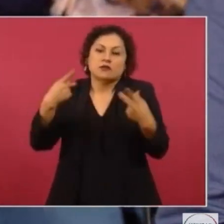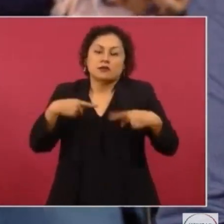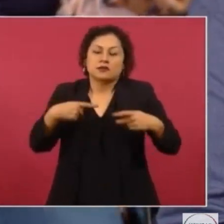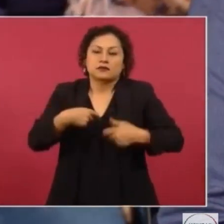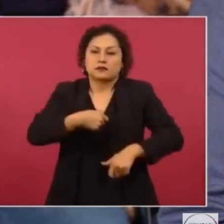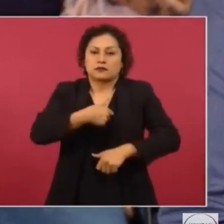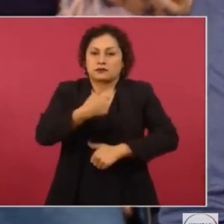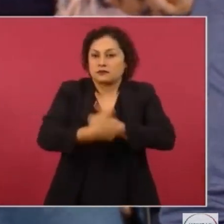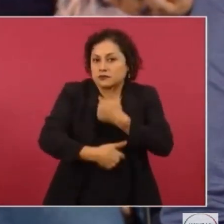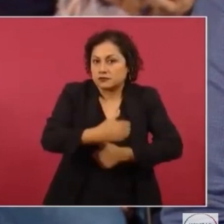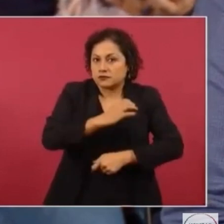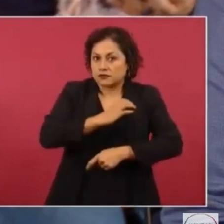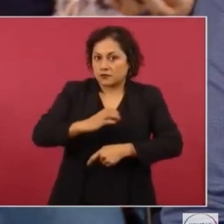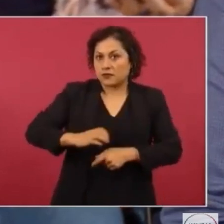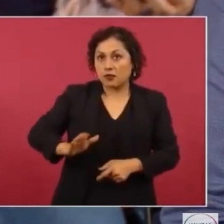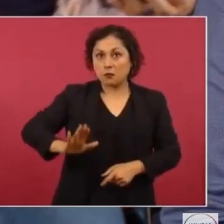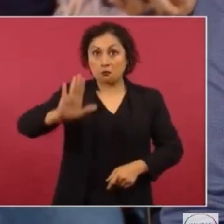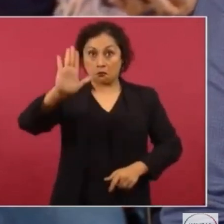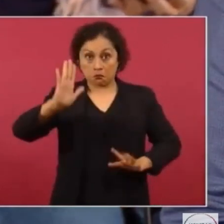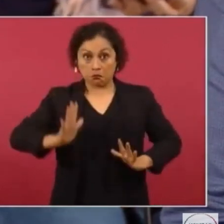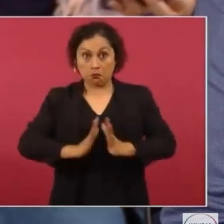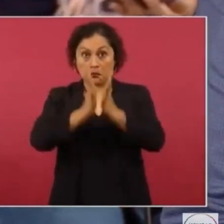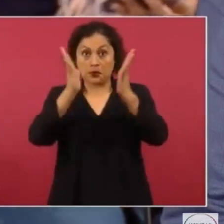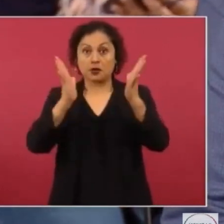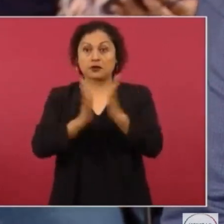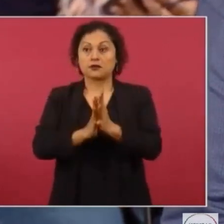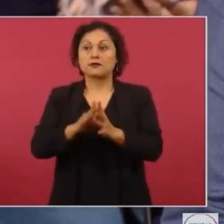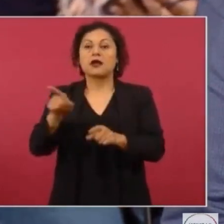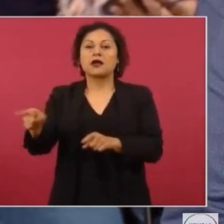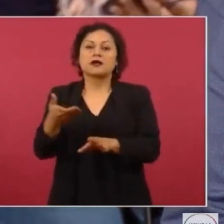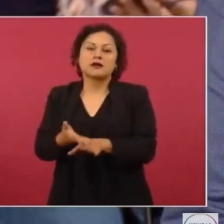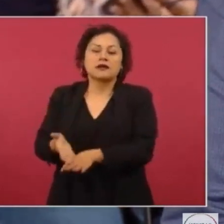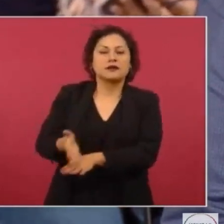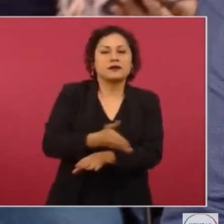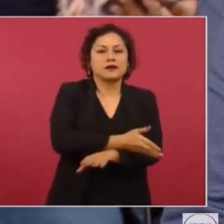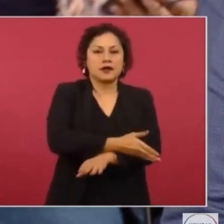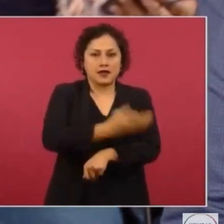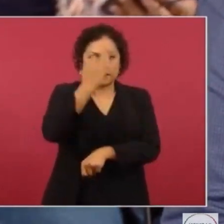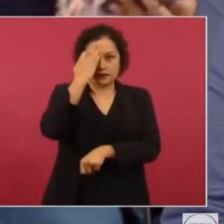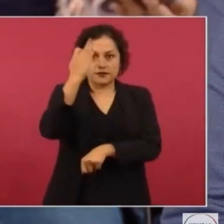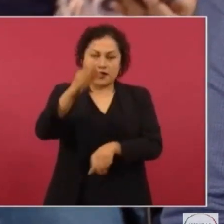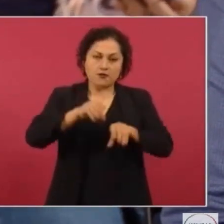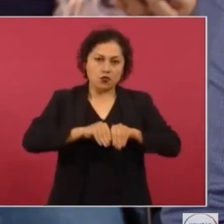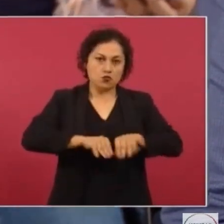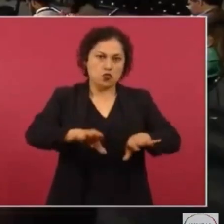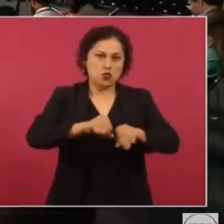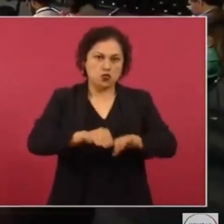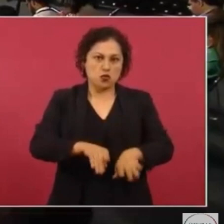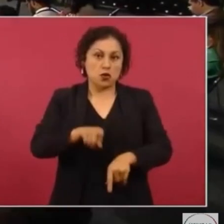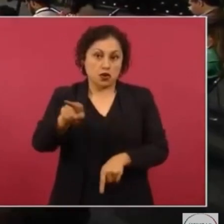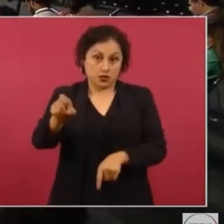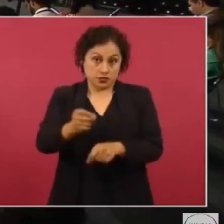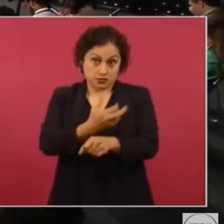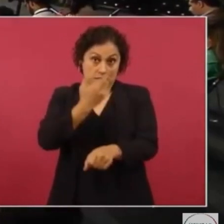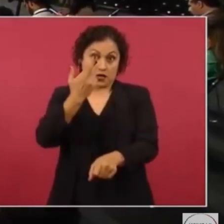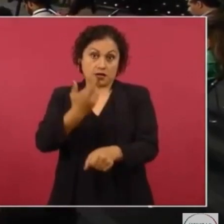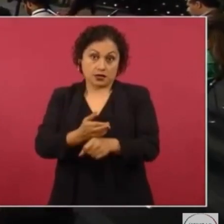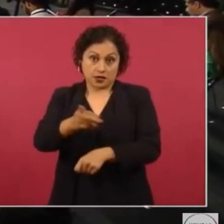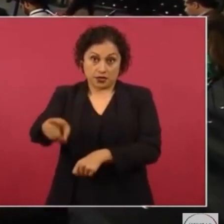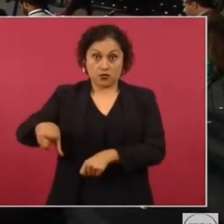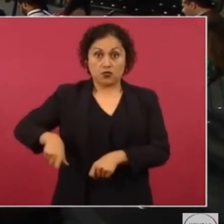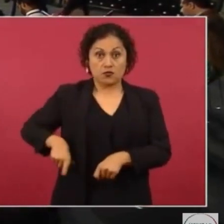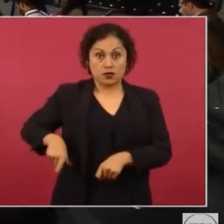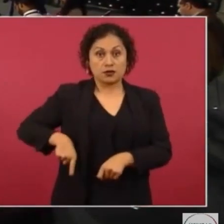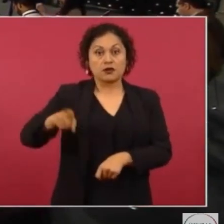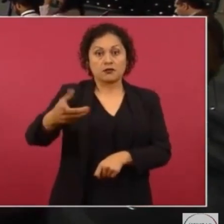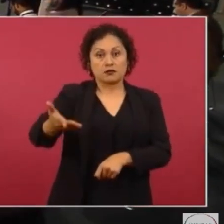elección popular, hagan campañas anticipadas. El secretario es víctima de estos asuntos porque